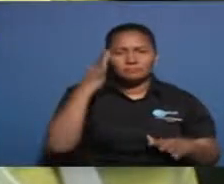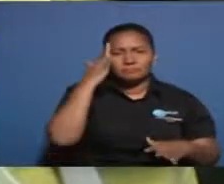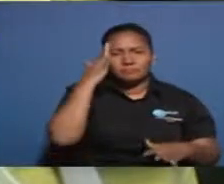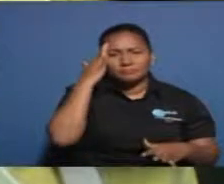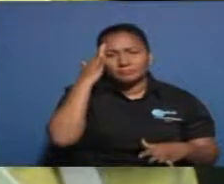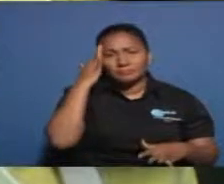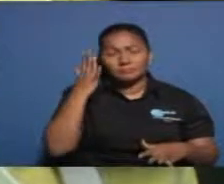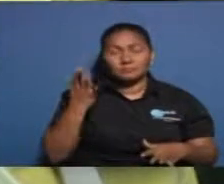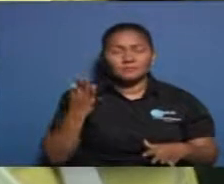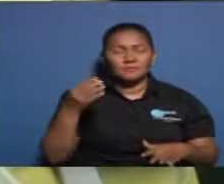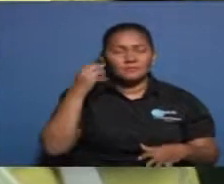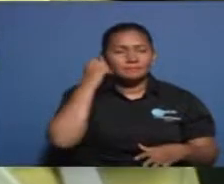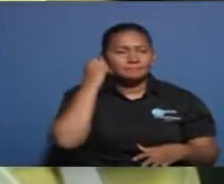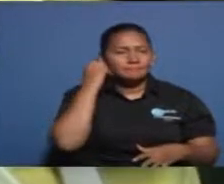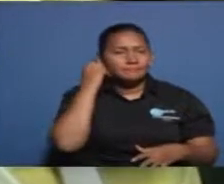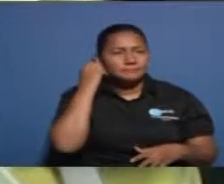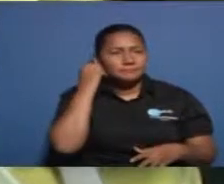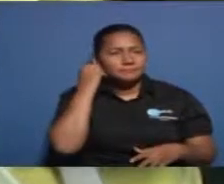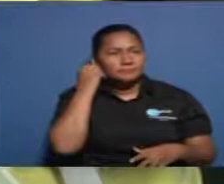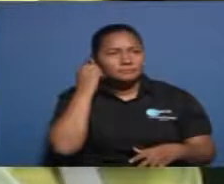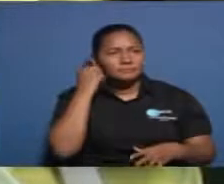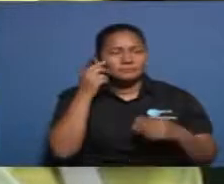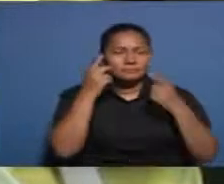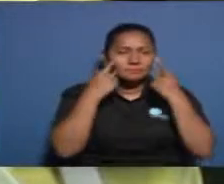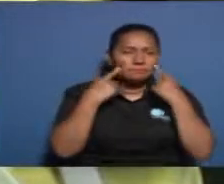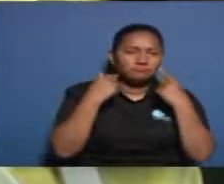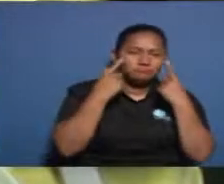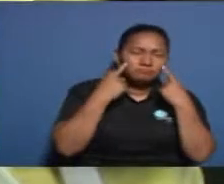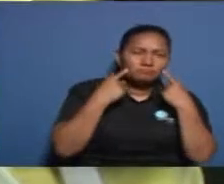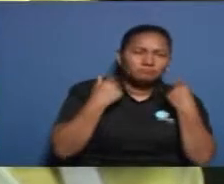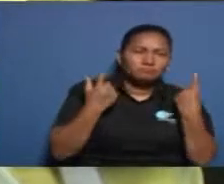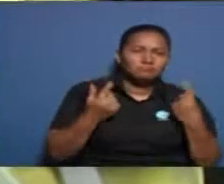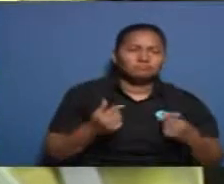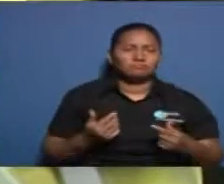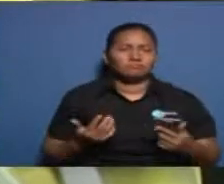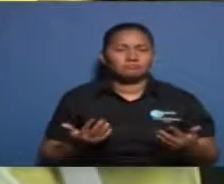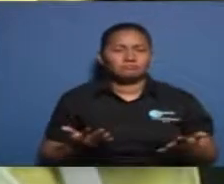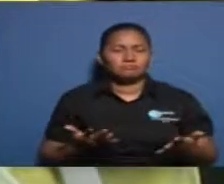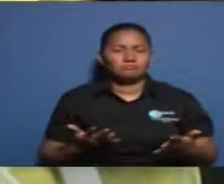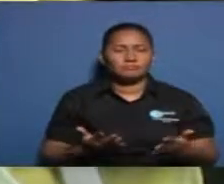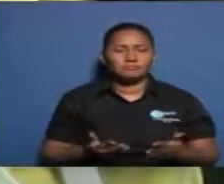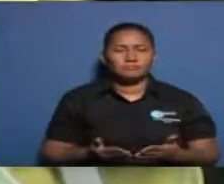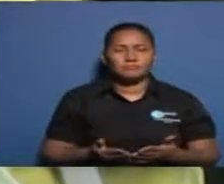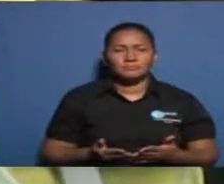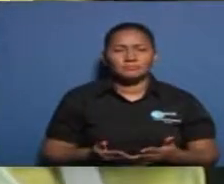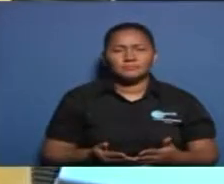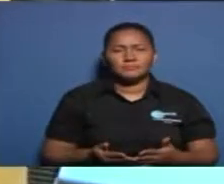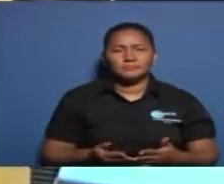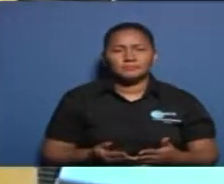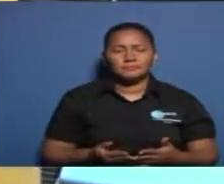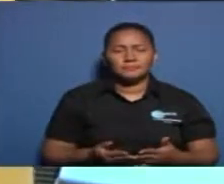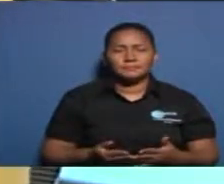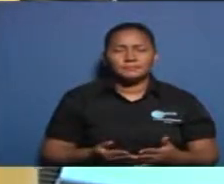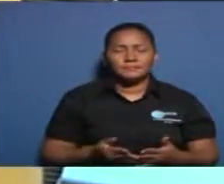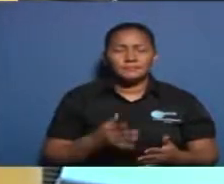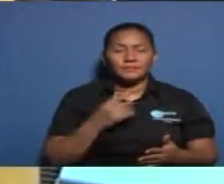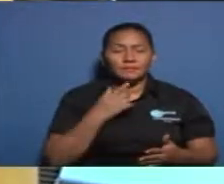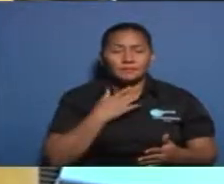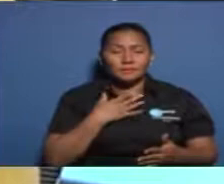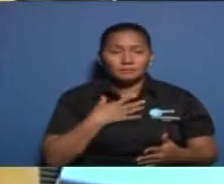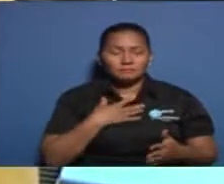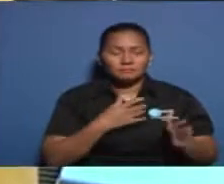mujer se hace la víctima porque a veces se escuchan ese tipo de comentarios en este caso profesora araceli yo quiero señalar lo siguiente